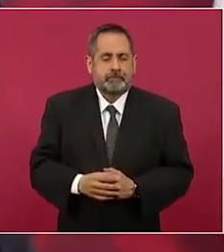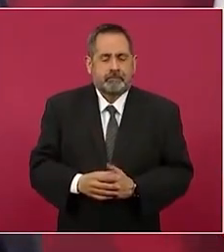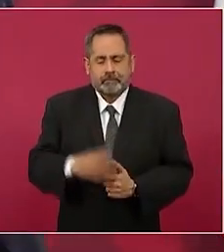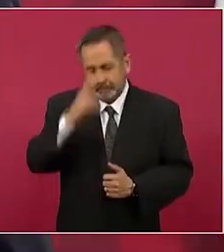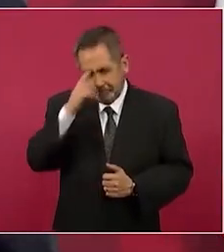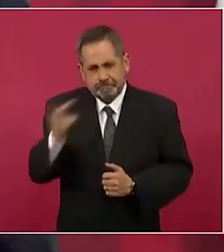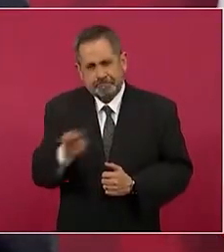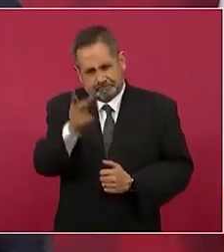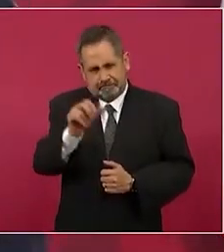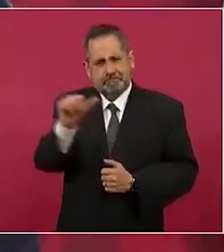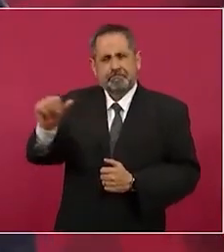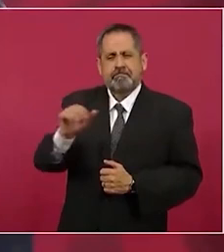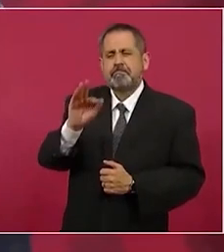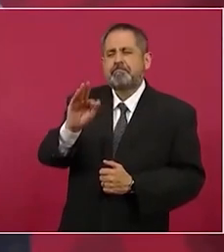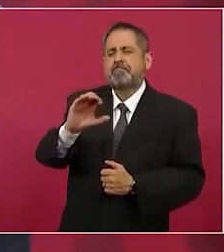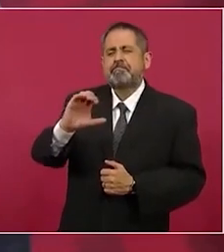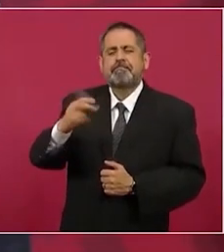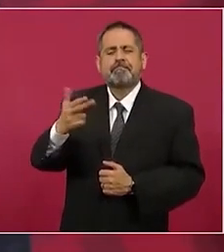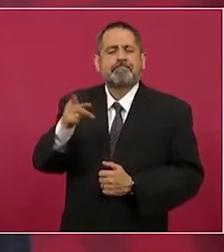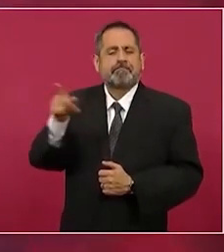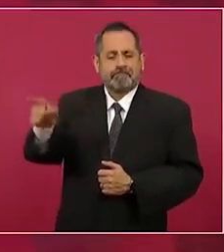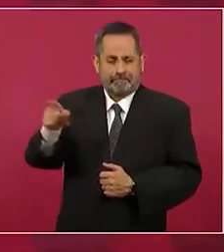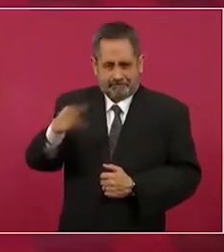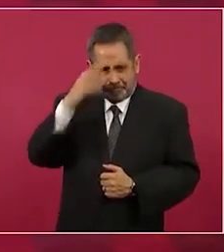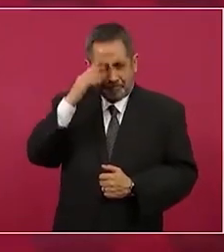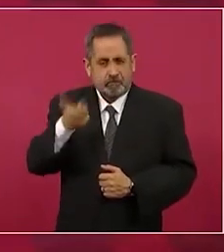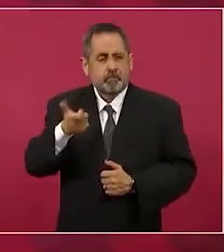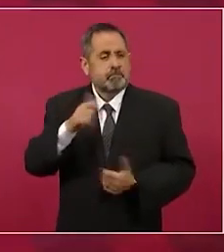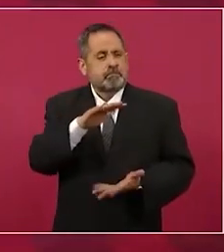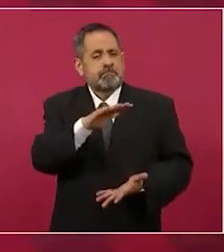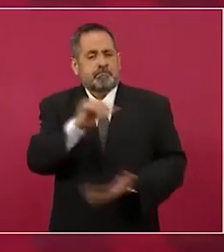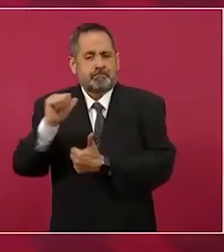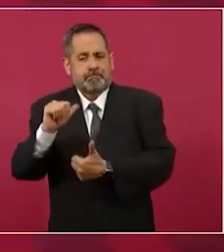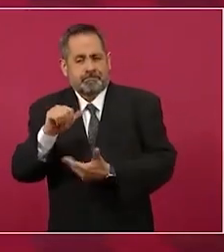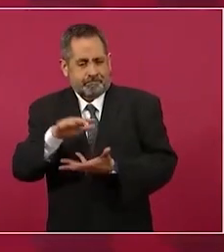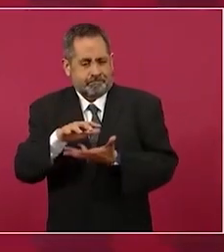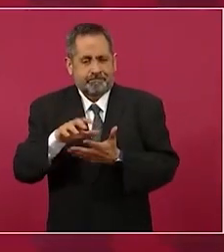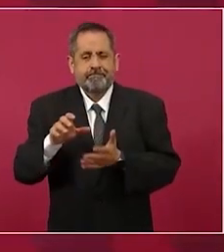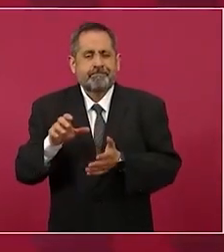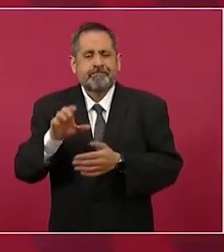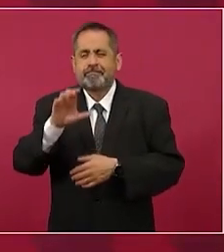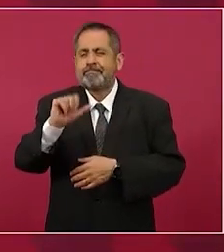Pregúntenle a Felipe Calderón cuánto se llevó de ese ahorro